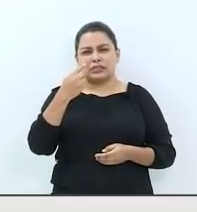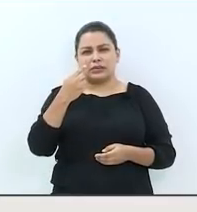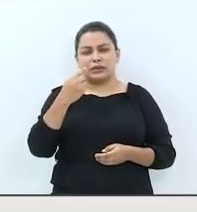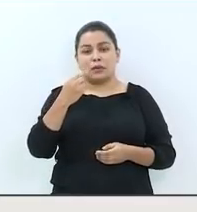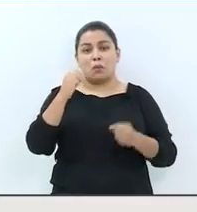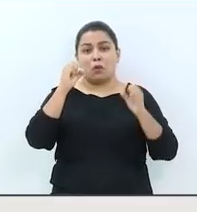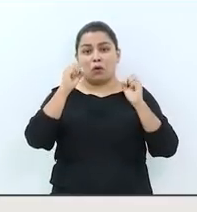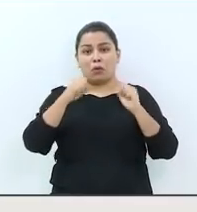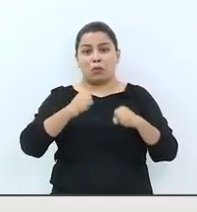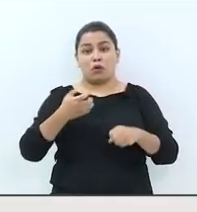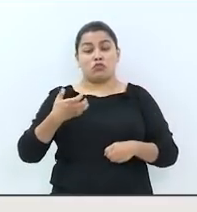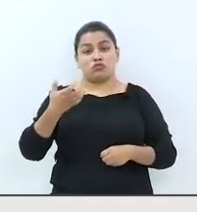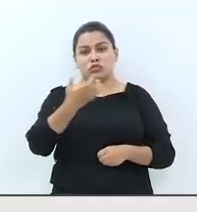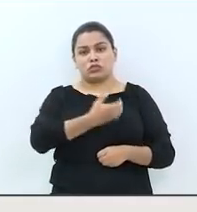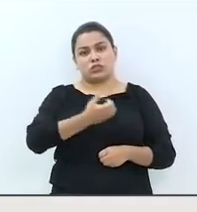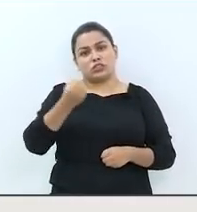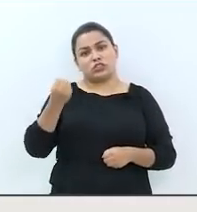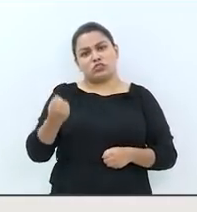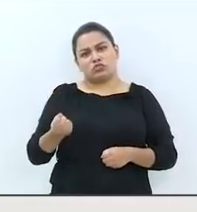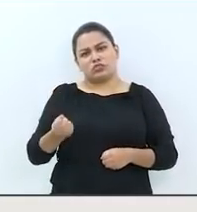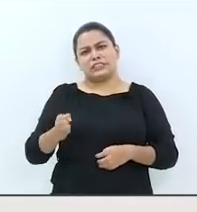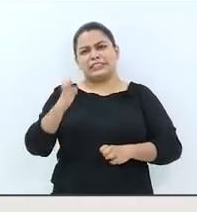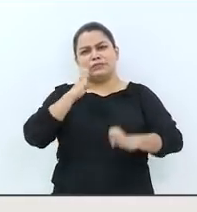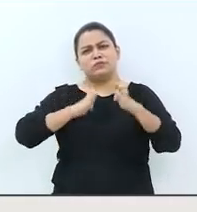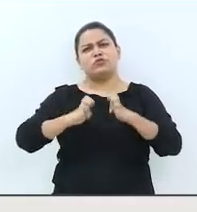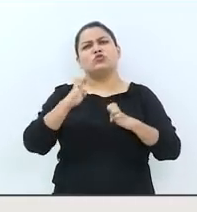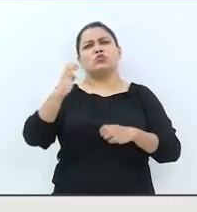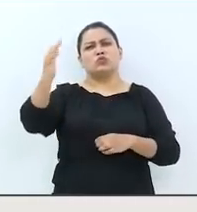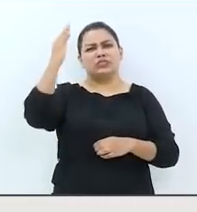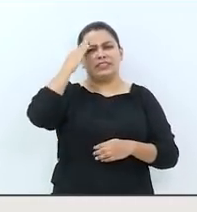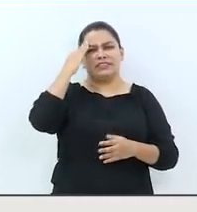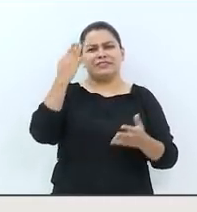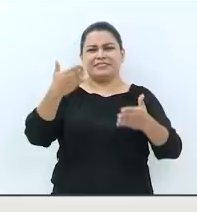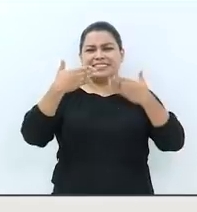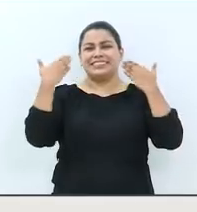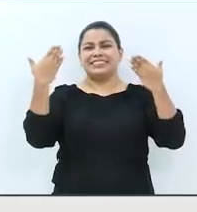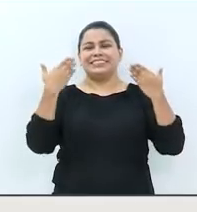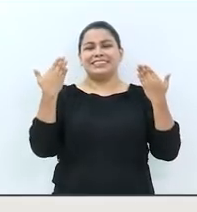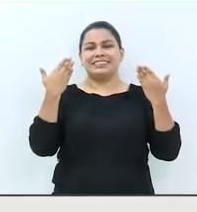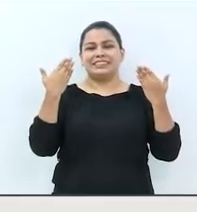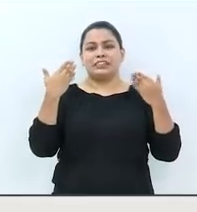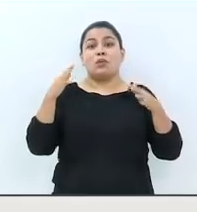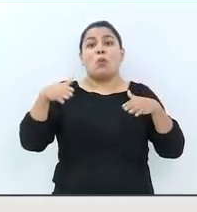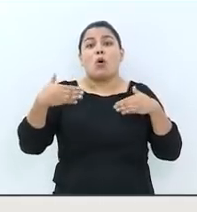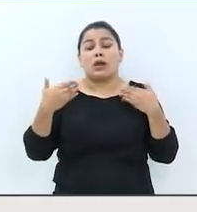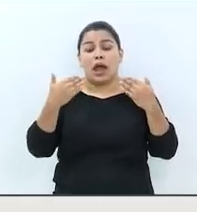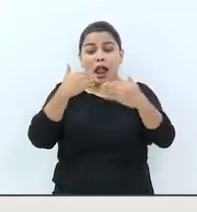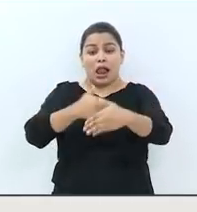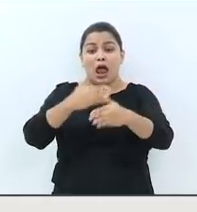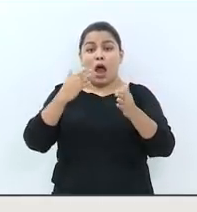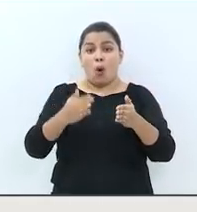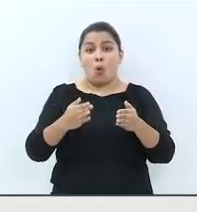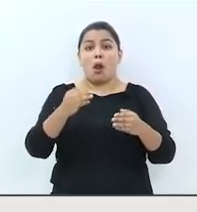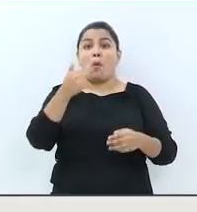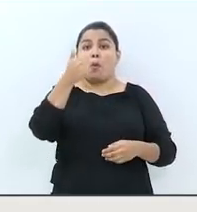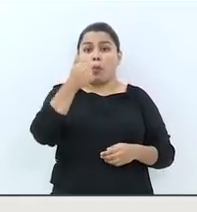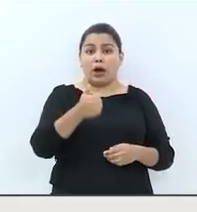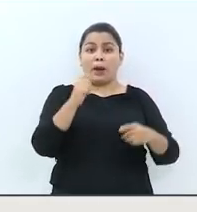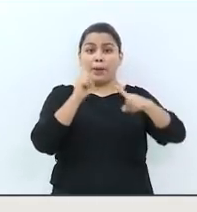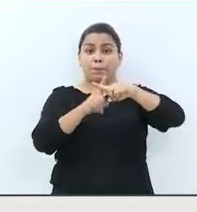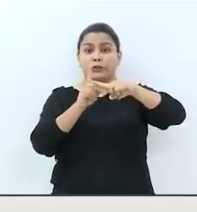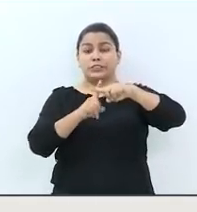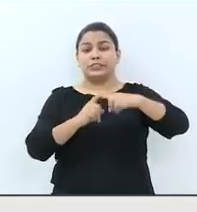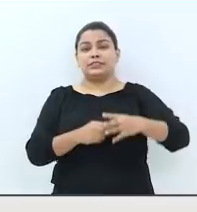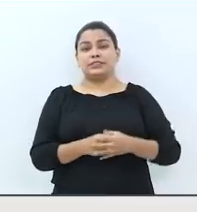inyecta en nuestros estudiantes el entusiasmo por saber, por aprender y porque el clima del aula pueda ser positivo aún en esos